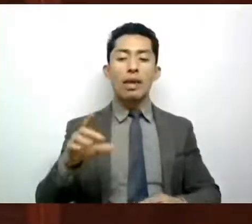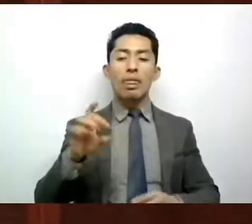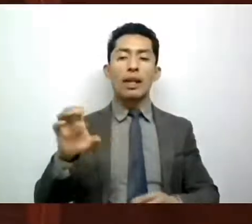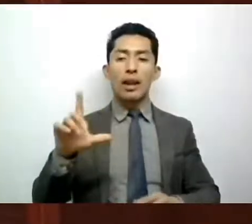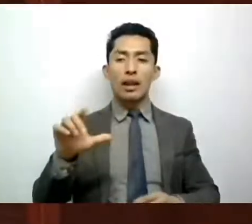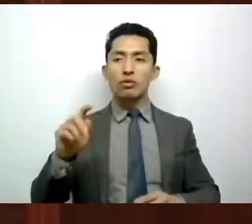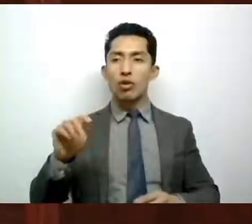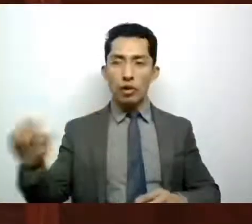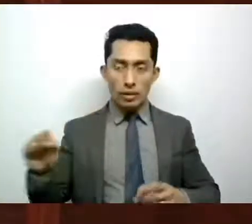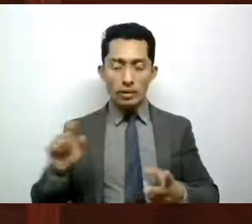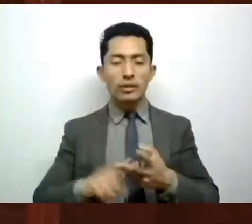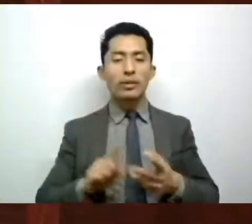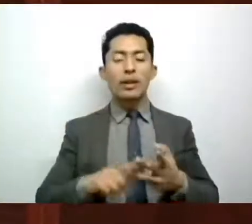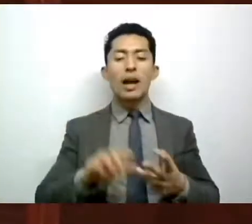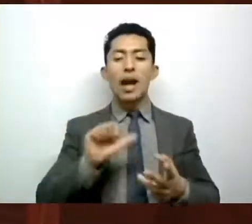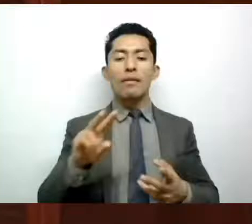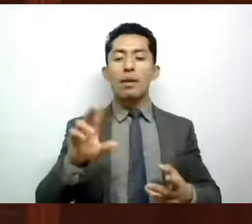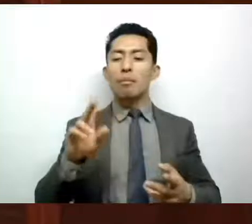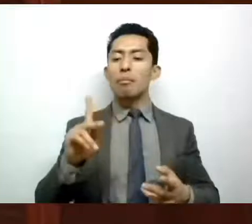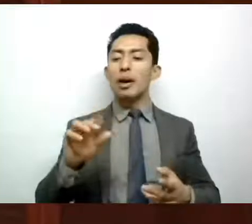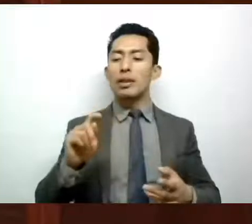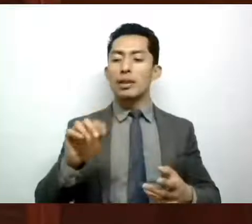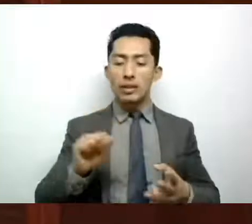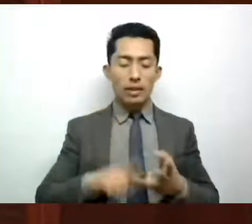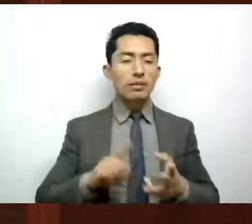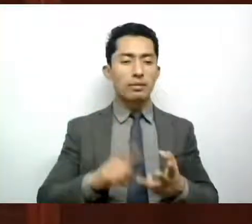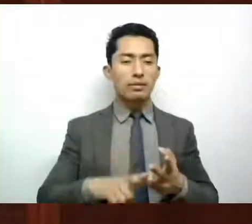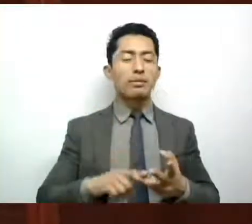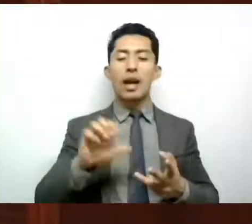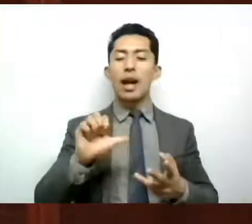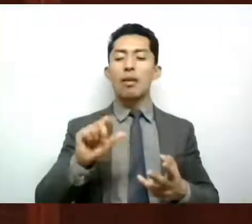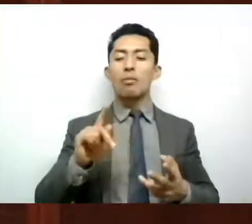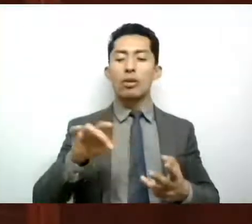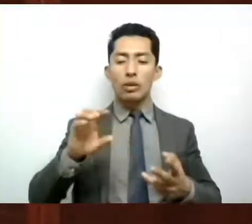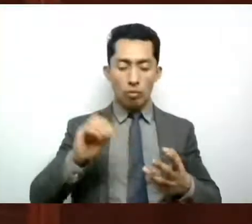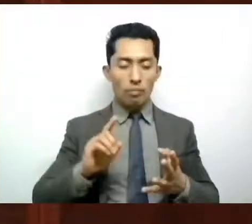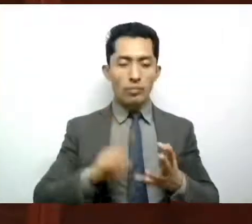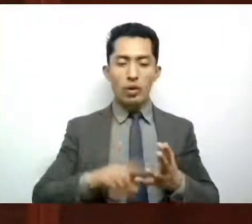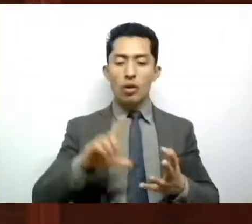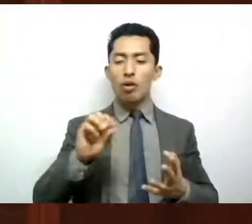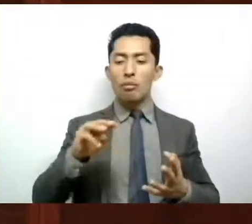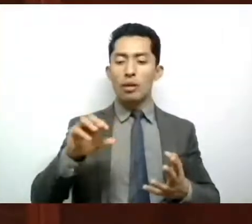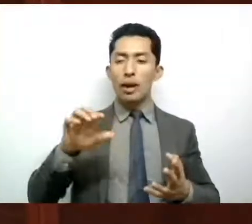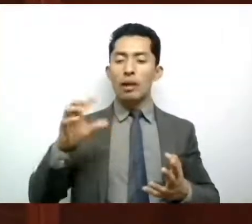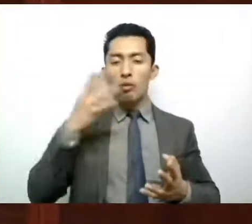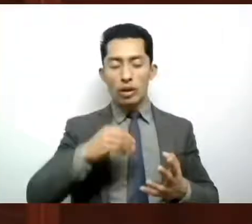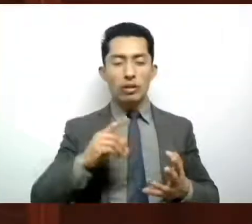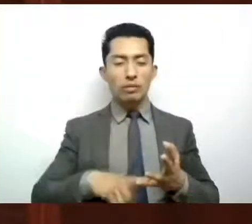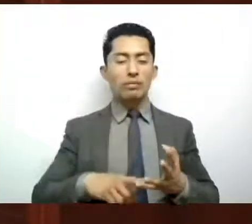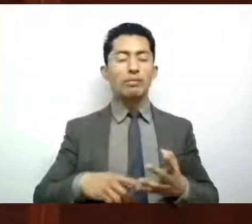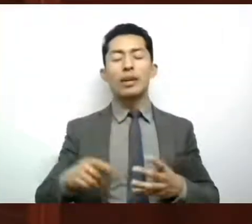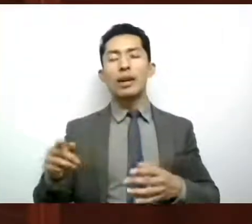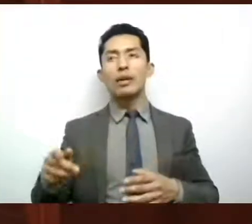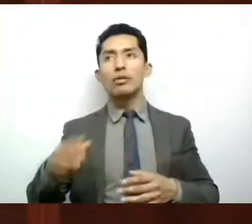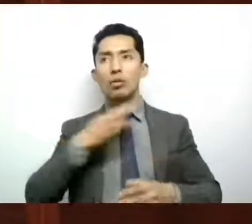Torres, Avenida Las Partidas, El Arbolito y Loma Linda, en la conexión